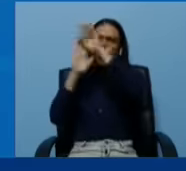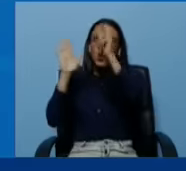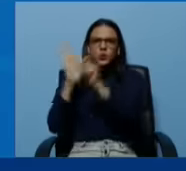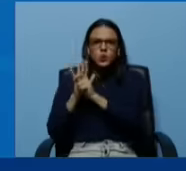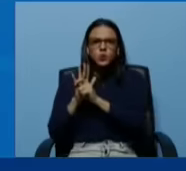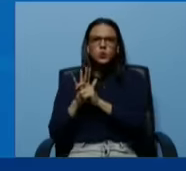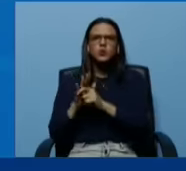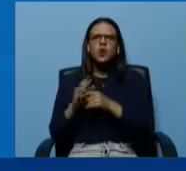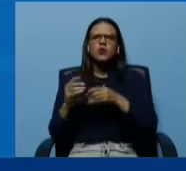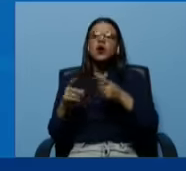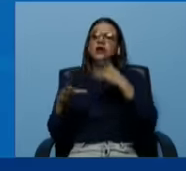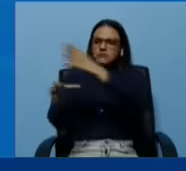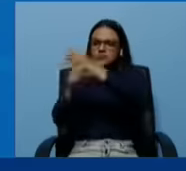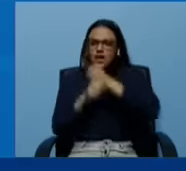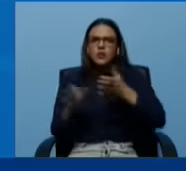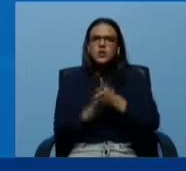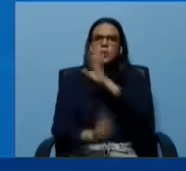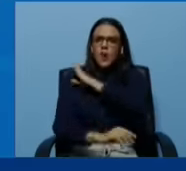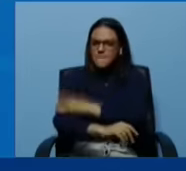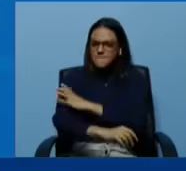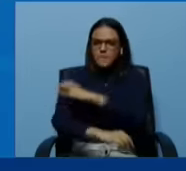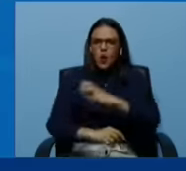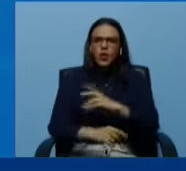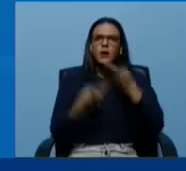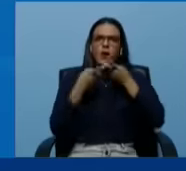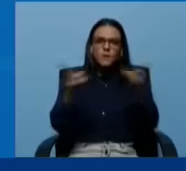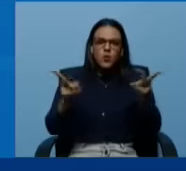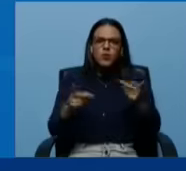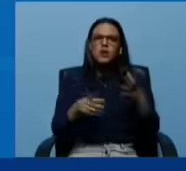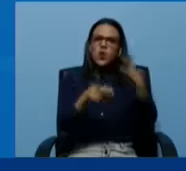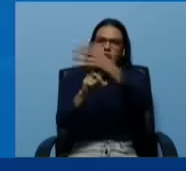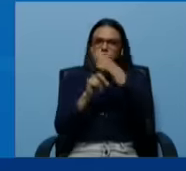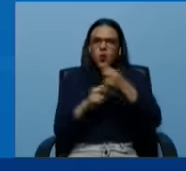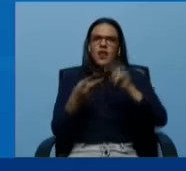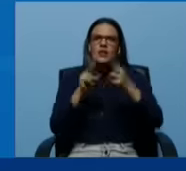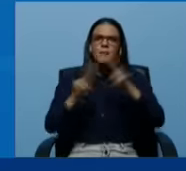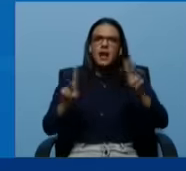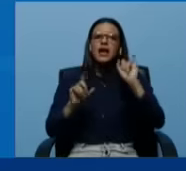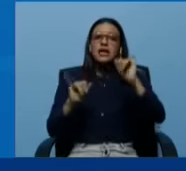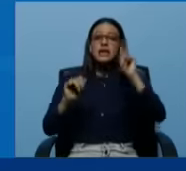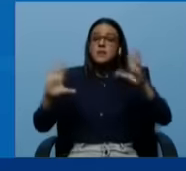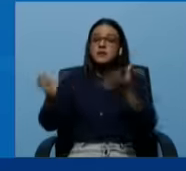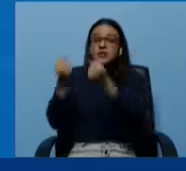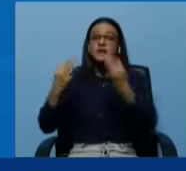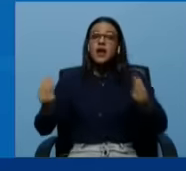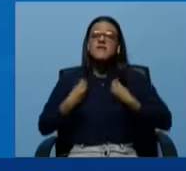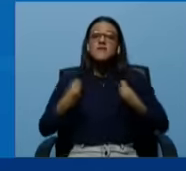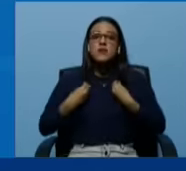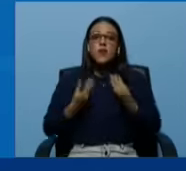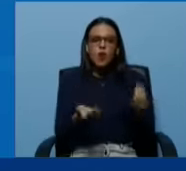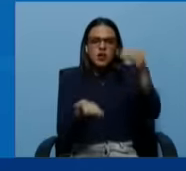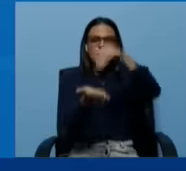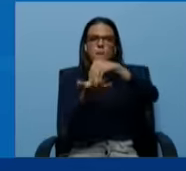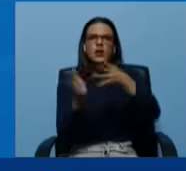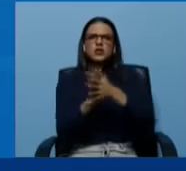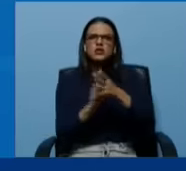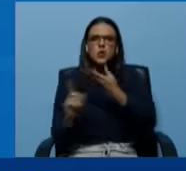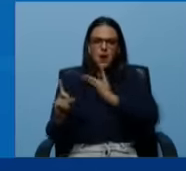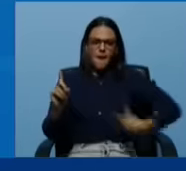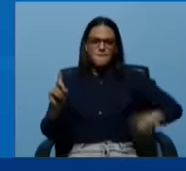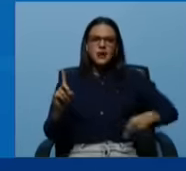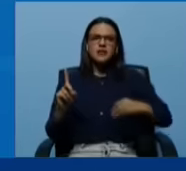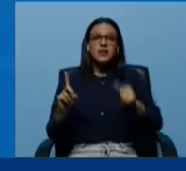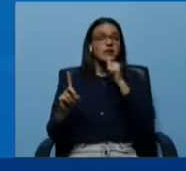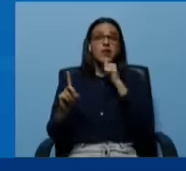restituir los poderes públicos, restituir la paz y rescatar vivo y colocar al frente de la presidencia de la